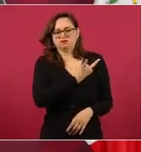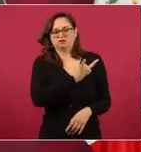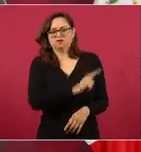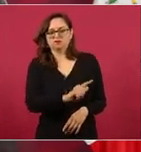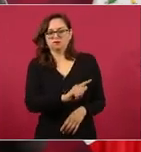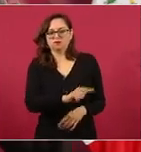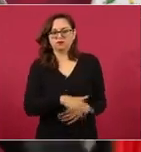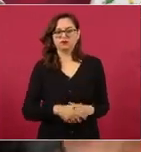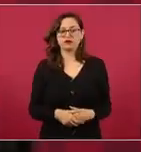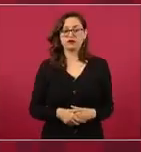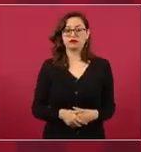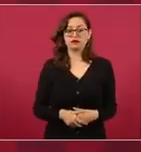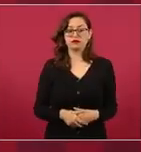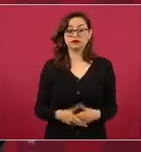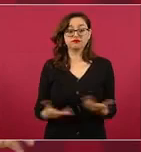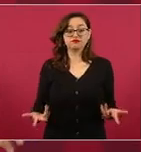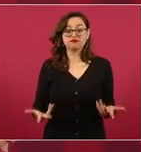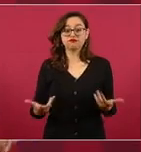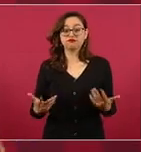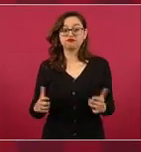Si no es una asamblea